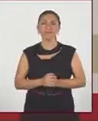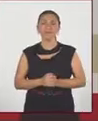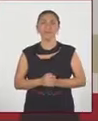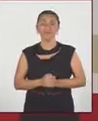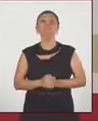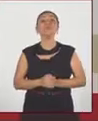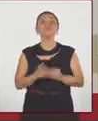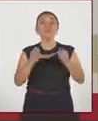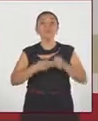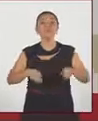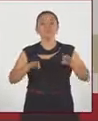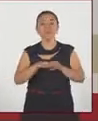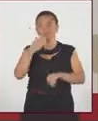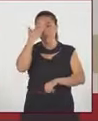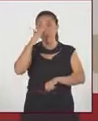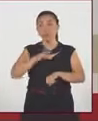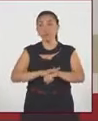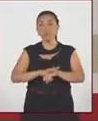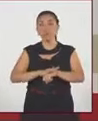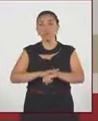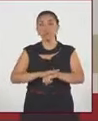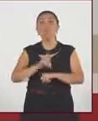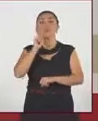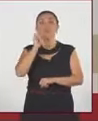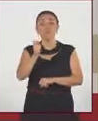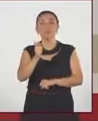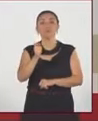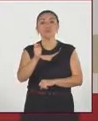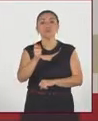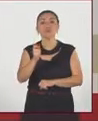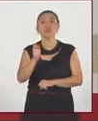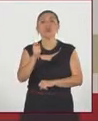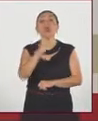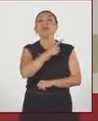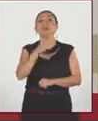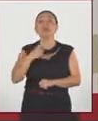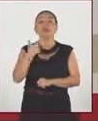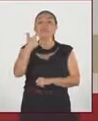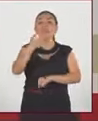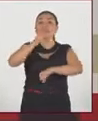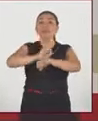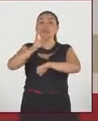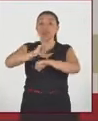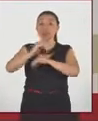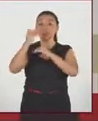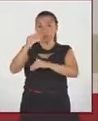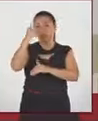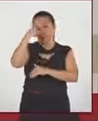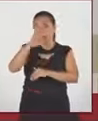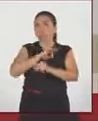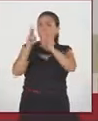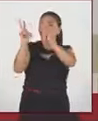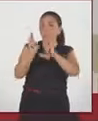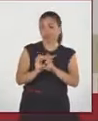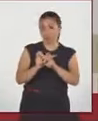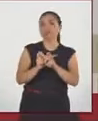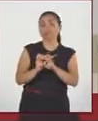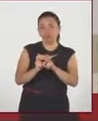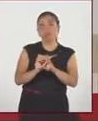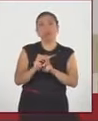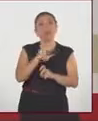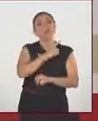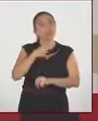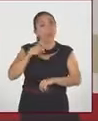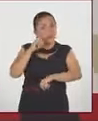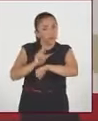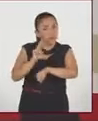Es importante mencionarles que para obtenerla solo cuentan con 7 días naturales a partir de esta fecha de transmisión en vivo, así que revisen que